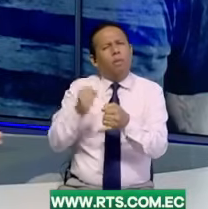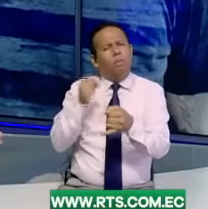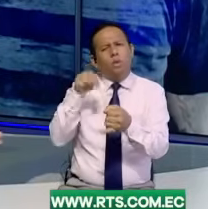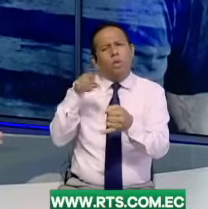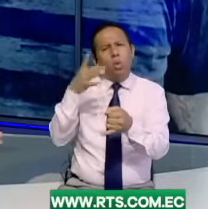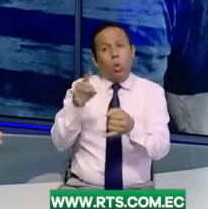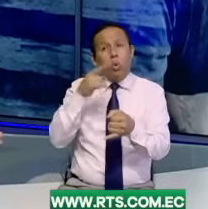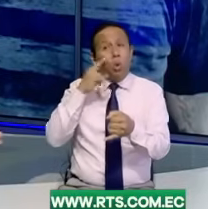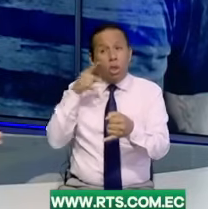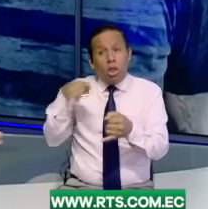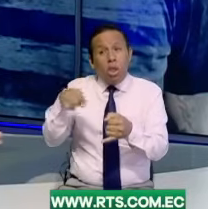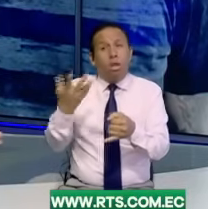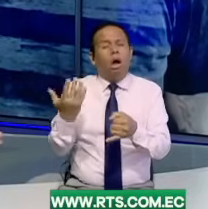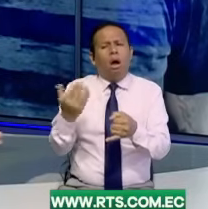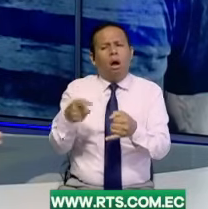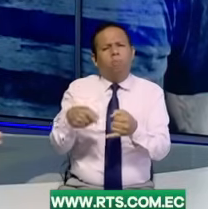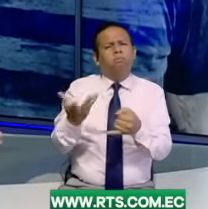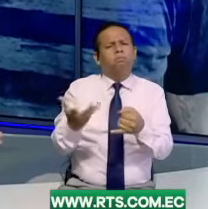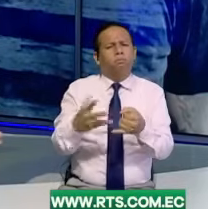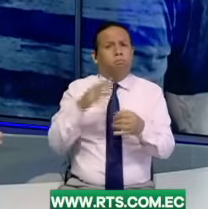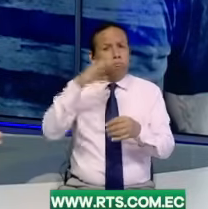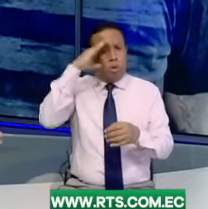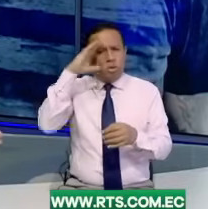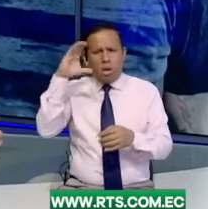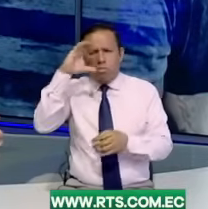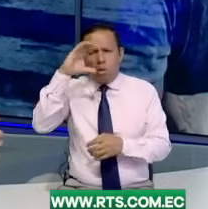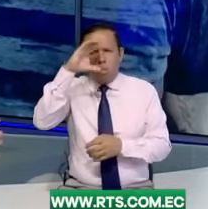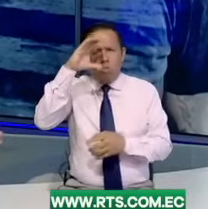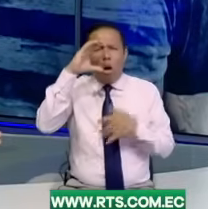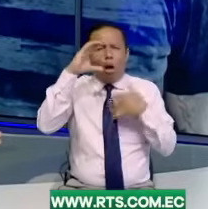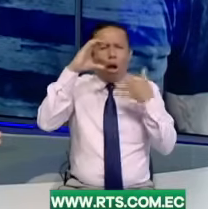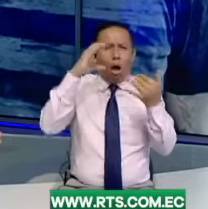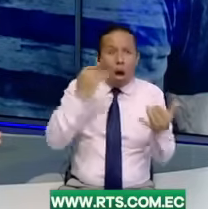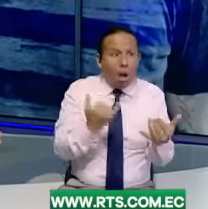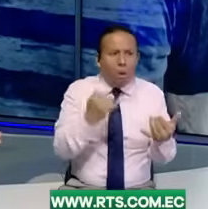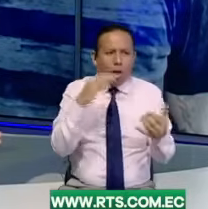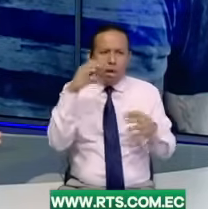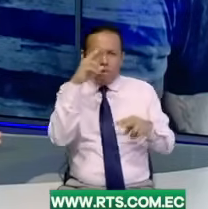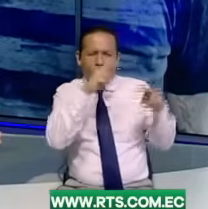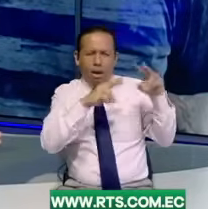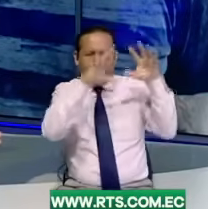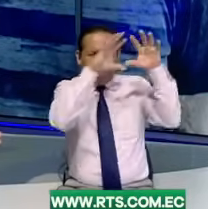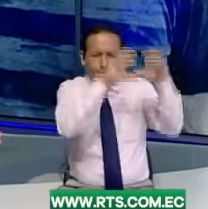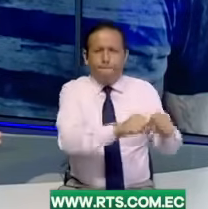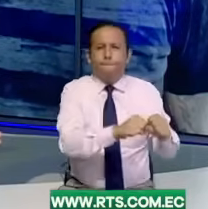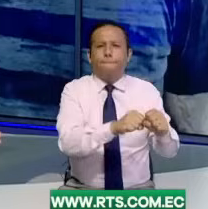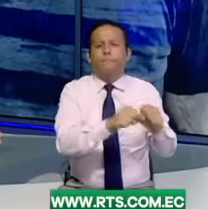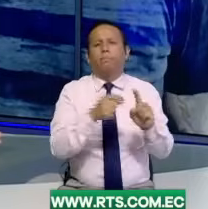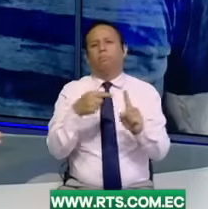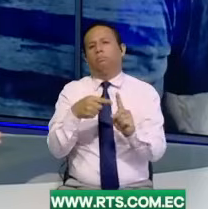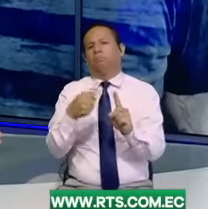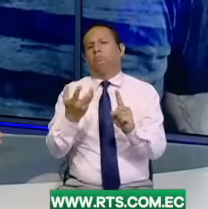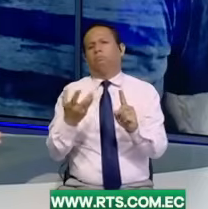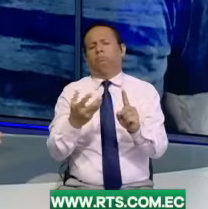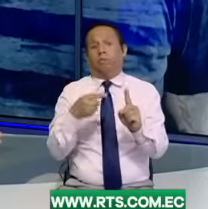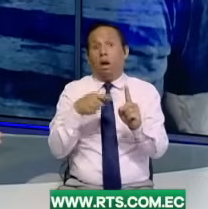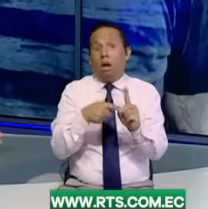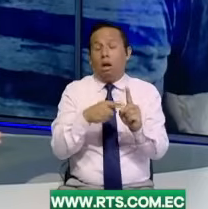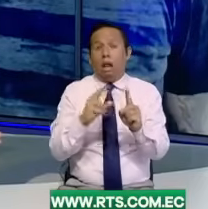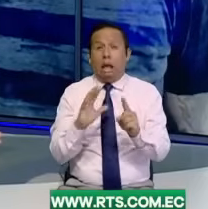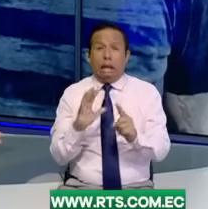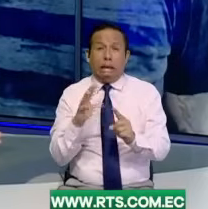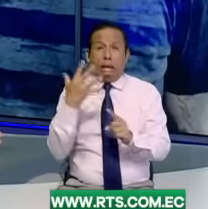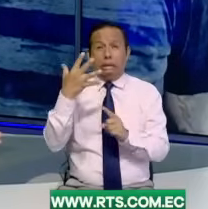fue capturado por la Policía Nacional tras varias acciones de inteligencia. El hombre era considerado como el